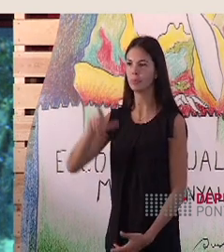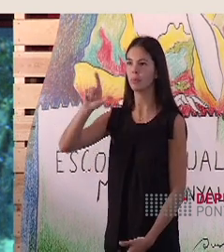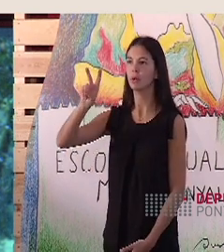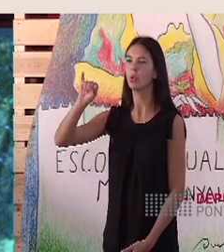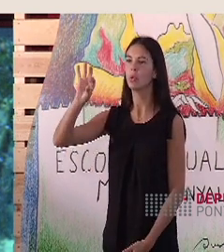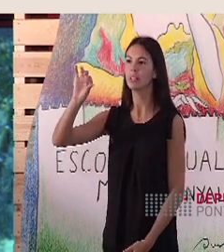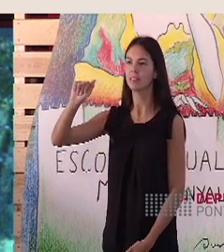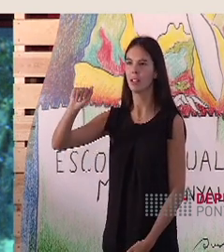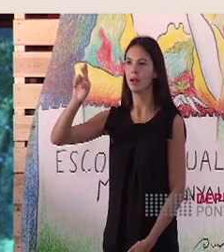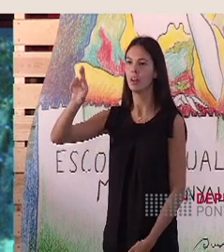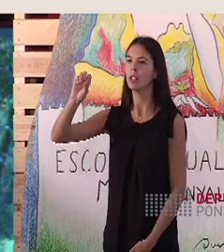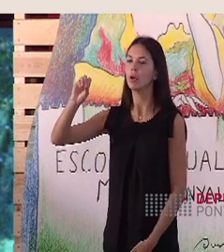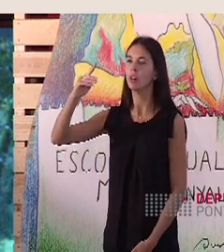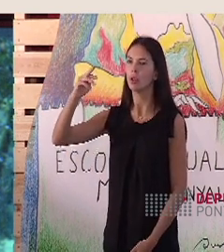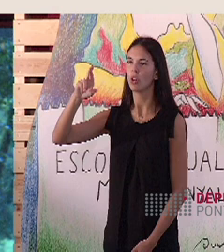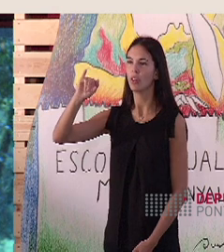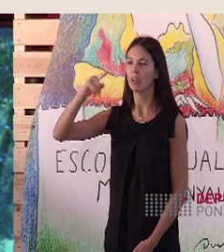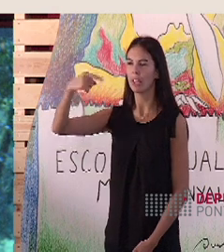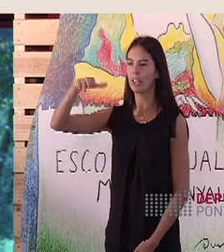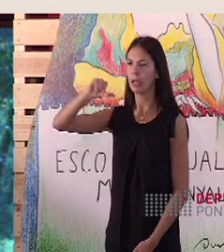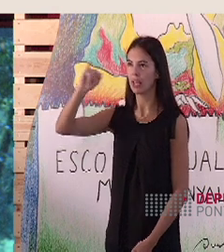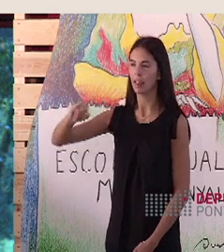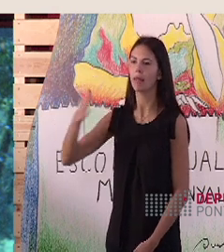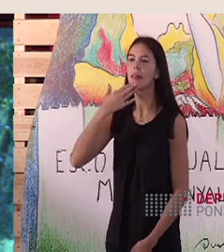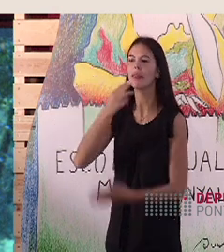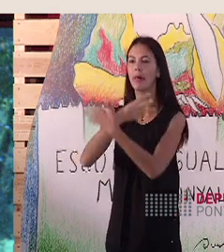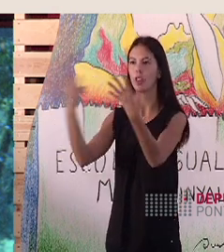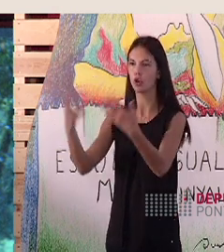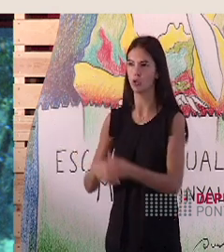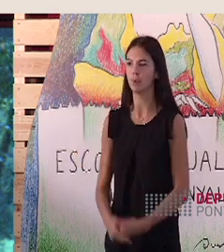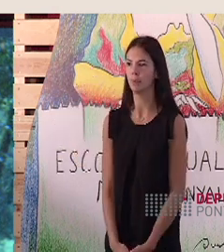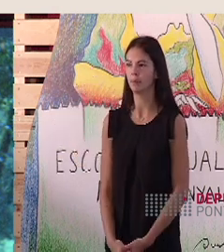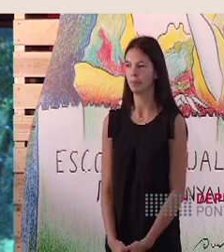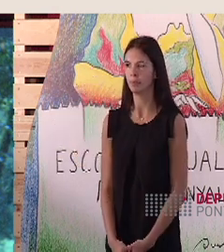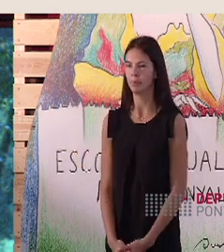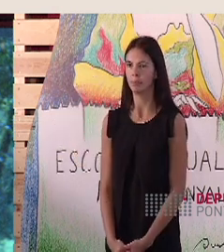Luisa Rodríguez de la Fuente, 18 anos.